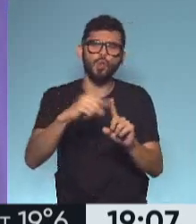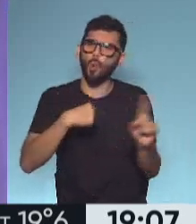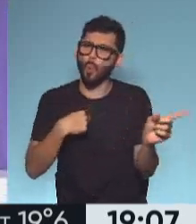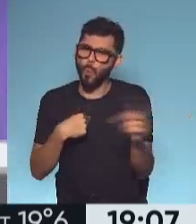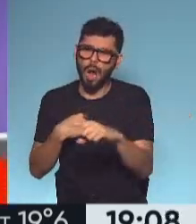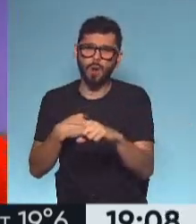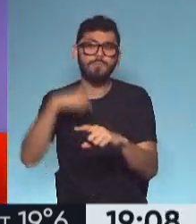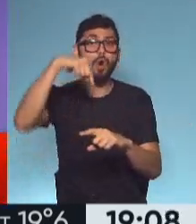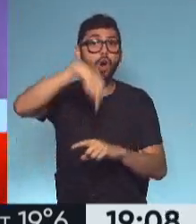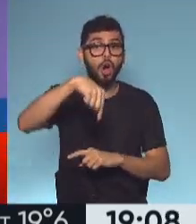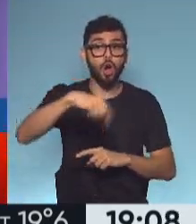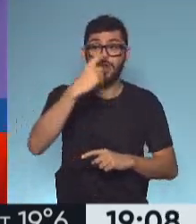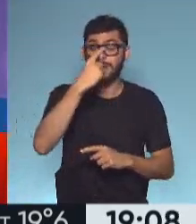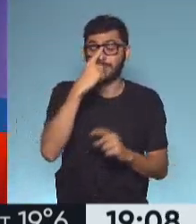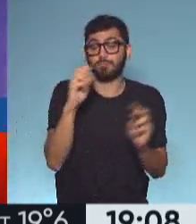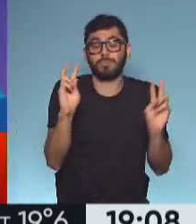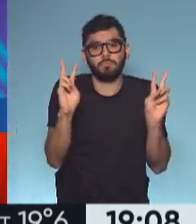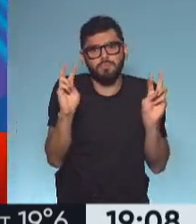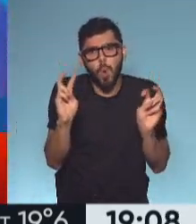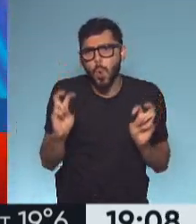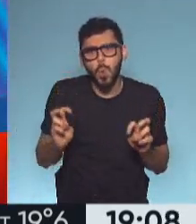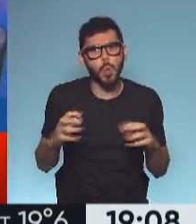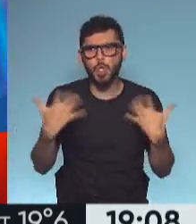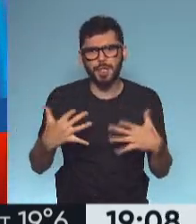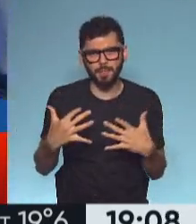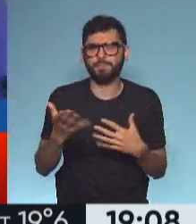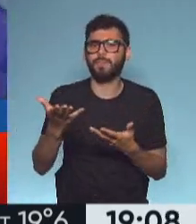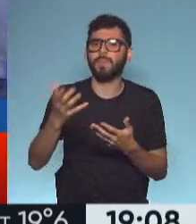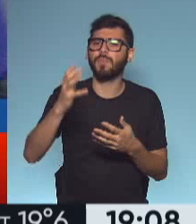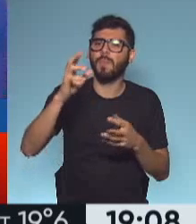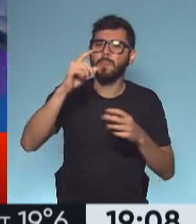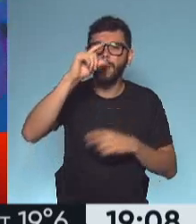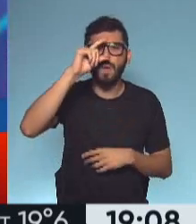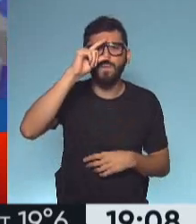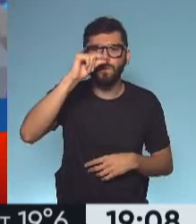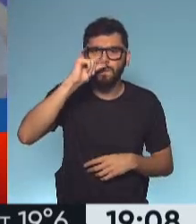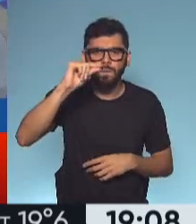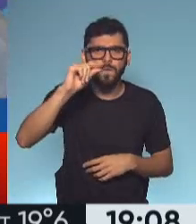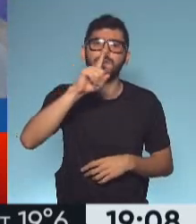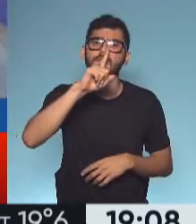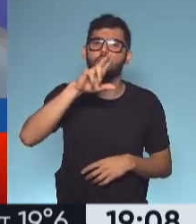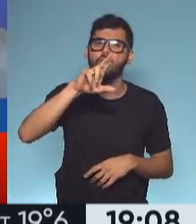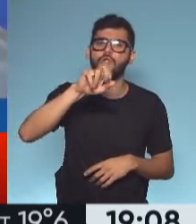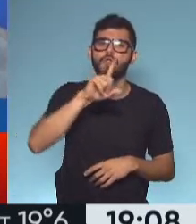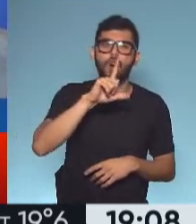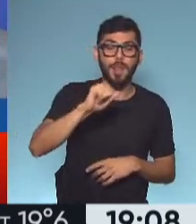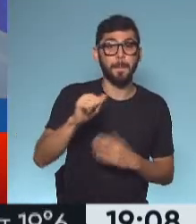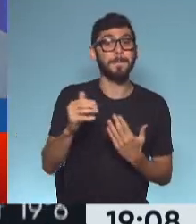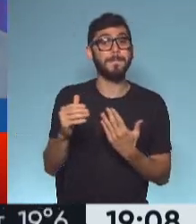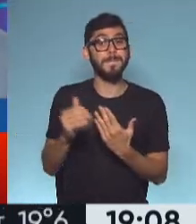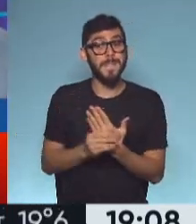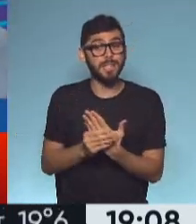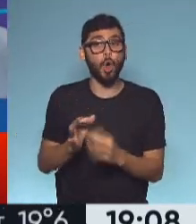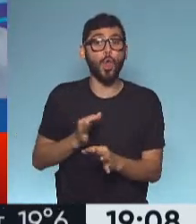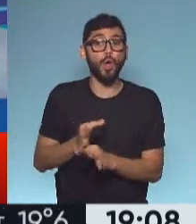Hoy, en esta edición, como verán, muy cargada de Televisión Pública Noticias, Nicolás Trota, el ministro de Educación de la Nación,